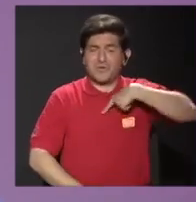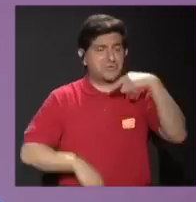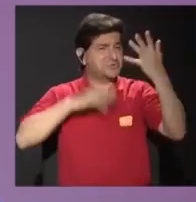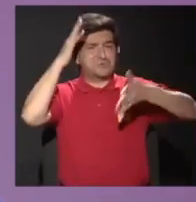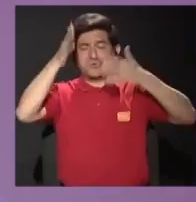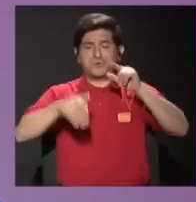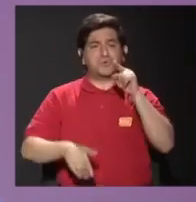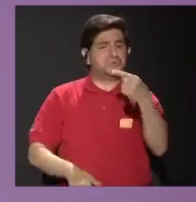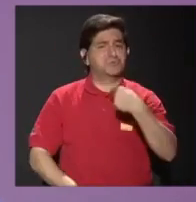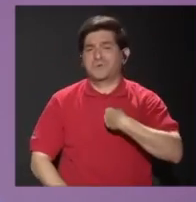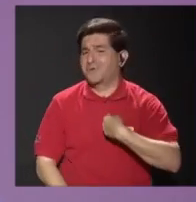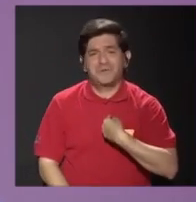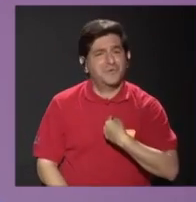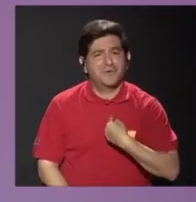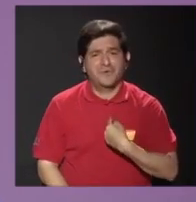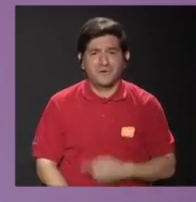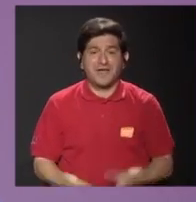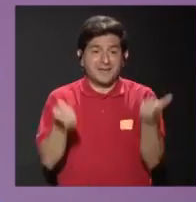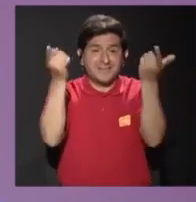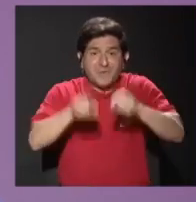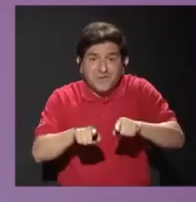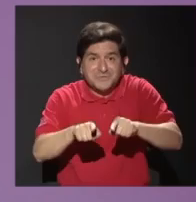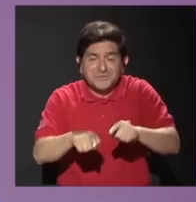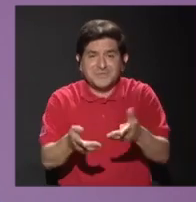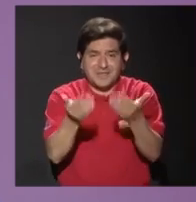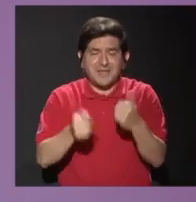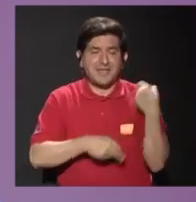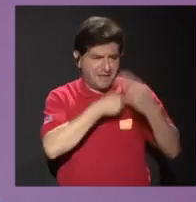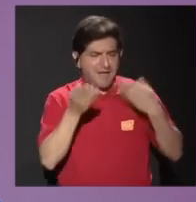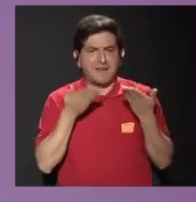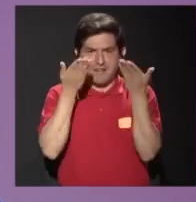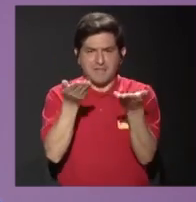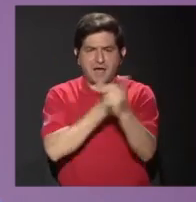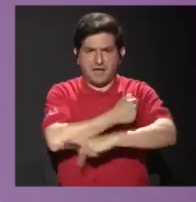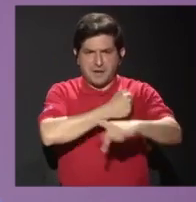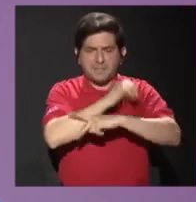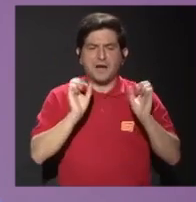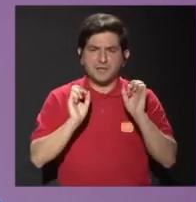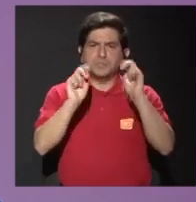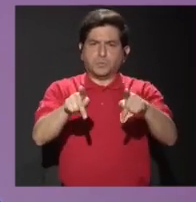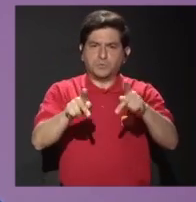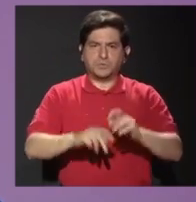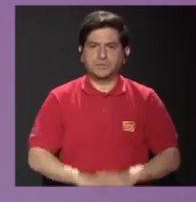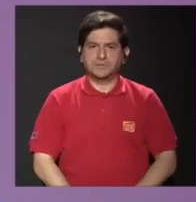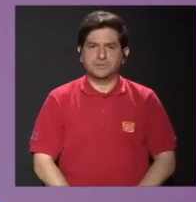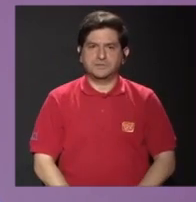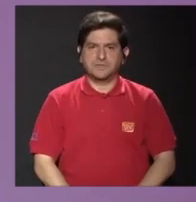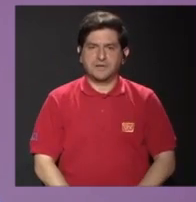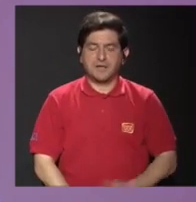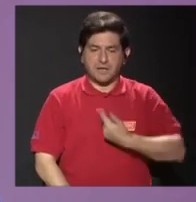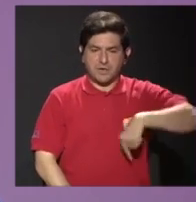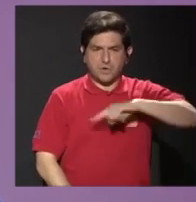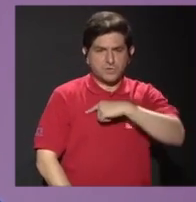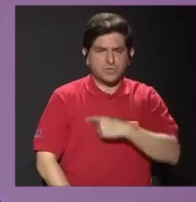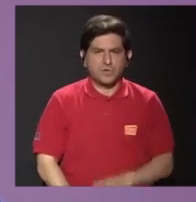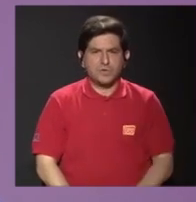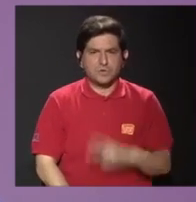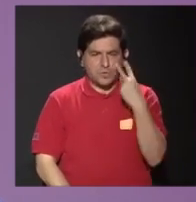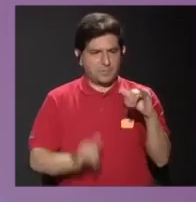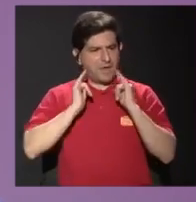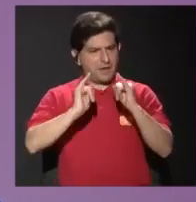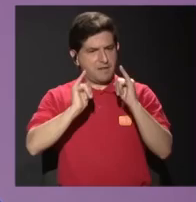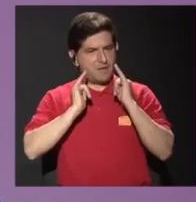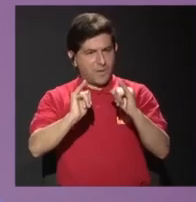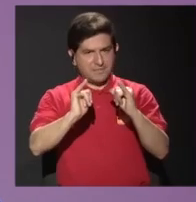ni vos ni yo en la realidad en lo que queremos heredar es un país con más oportunidades donde nos miremos más como